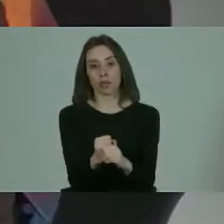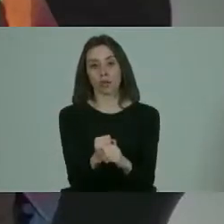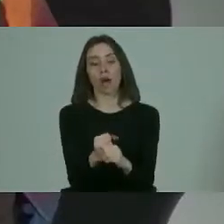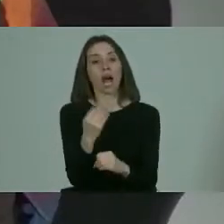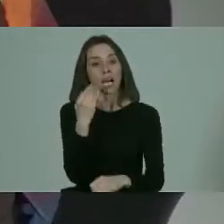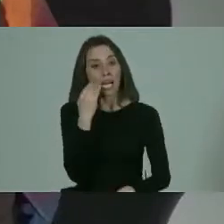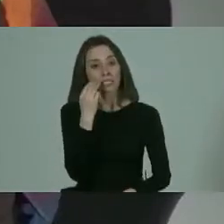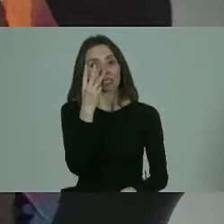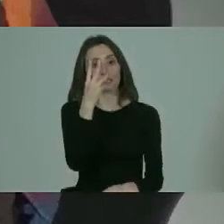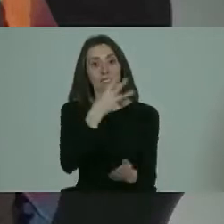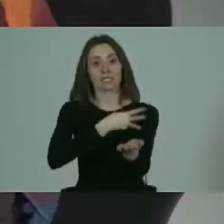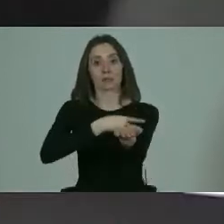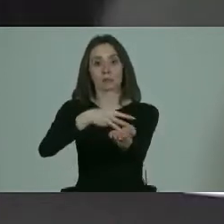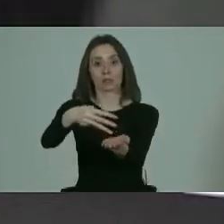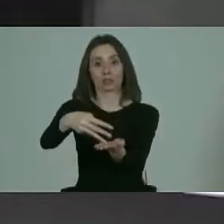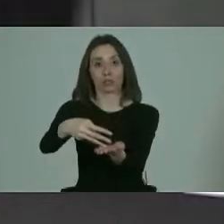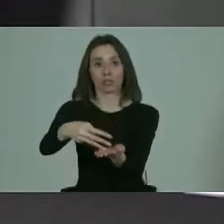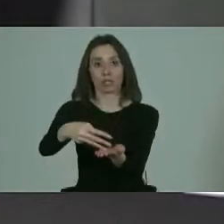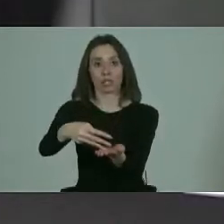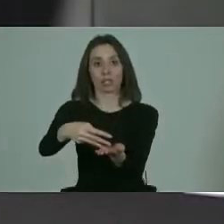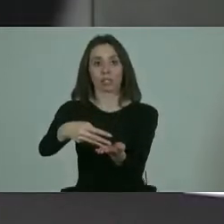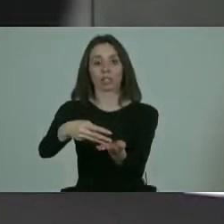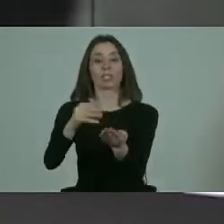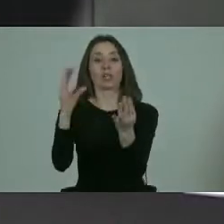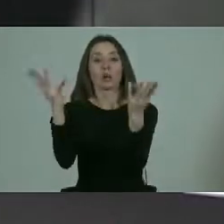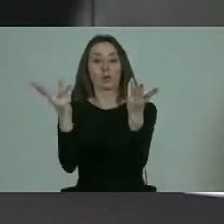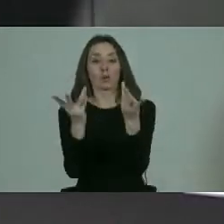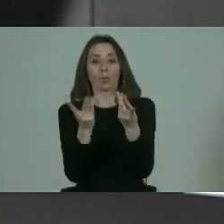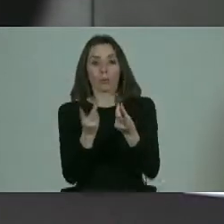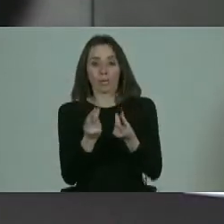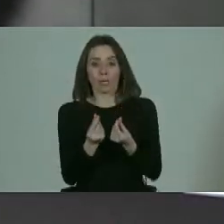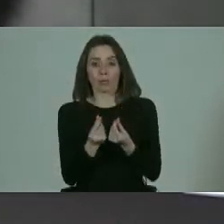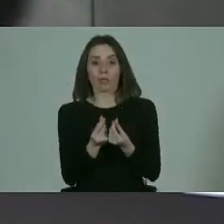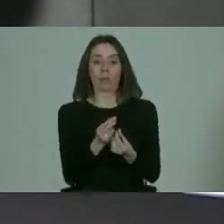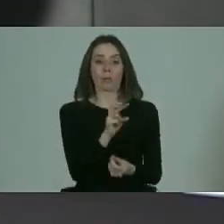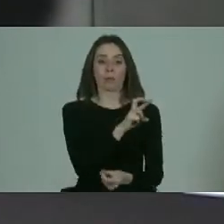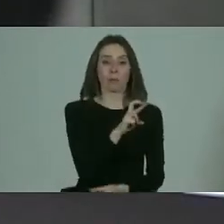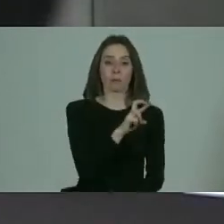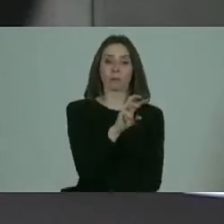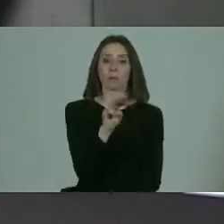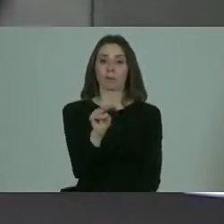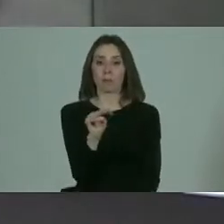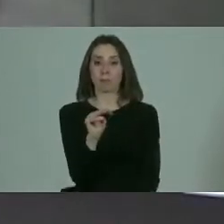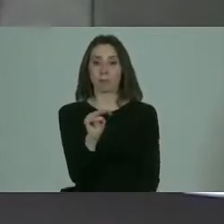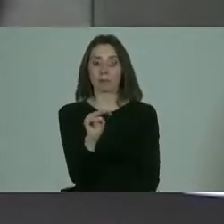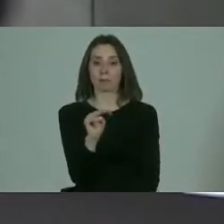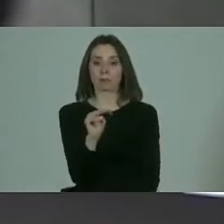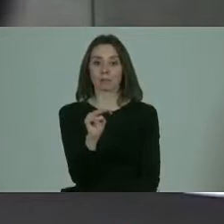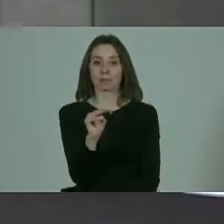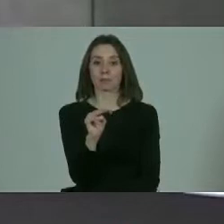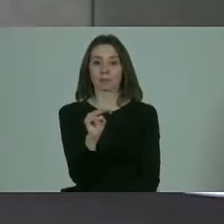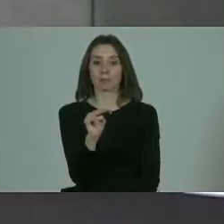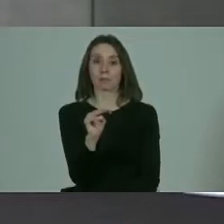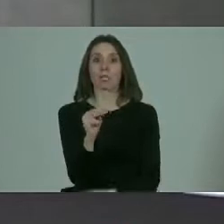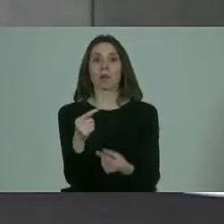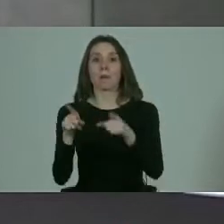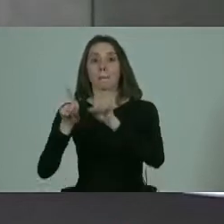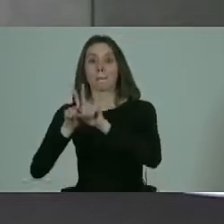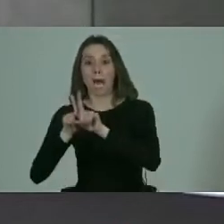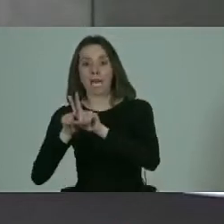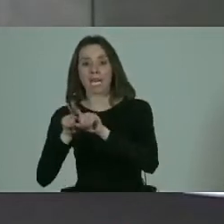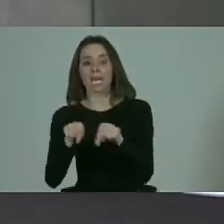volteando casi los 3 millones si contabilizamos a los padres madres parejas